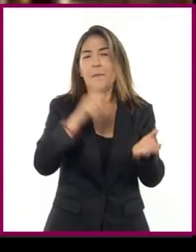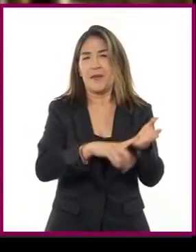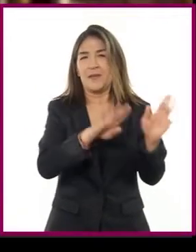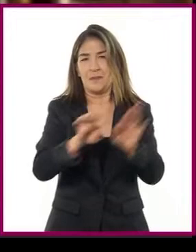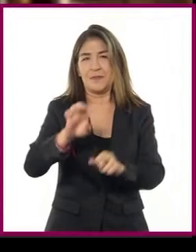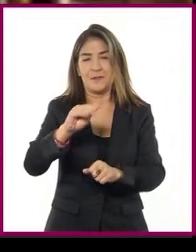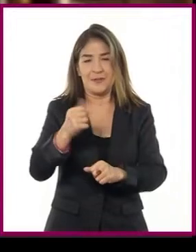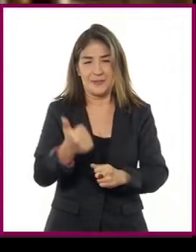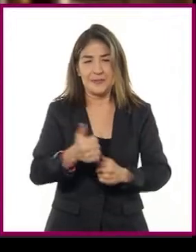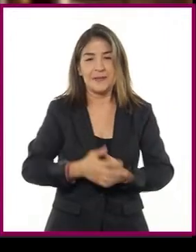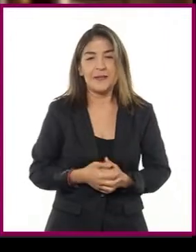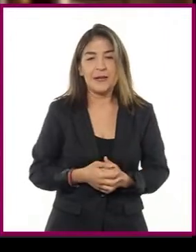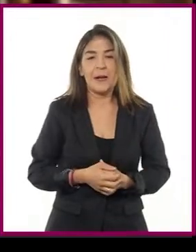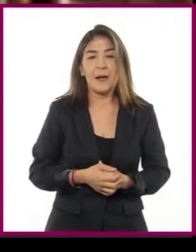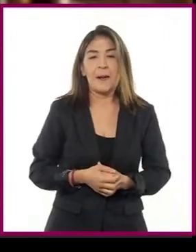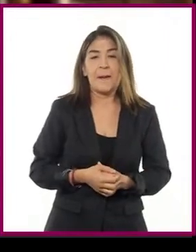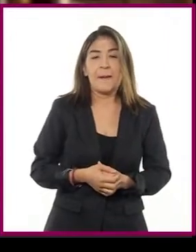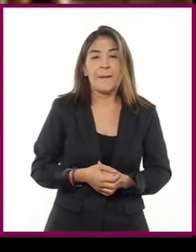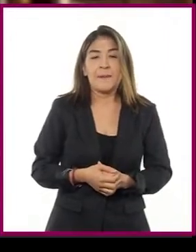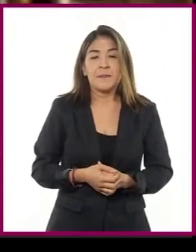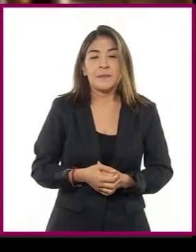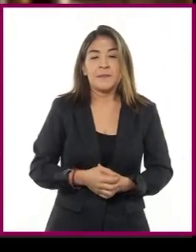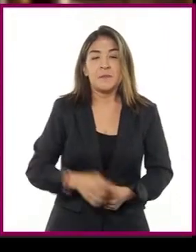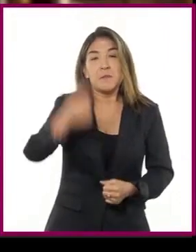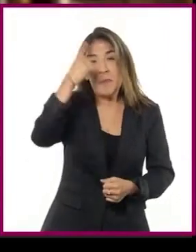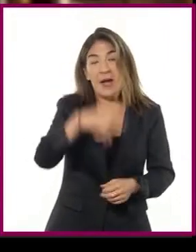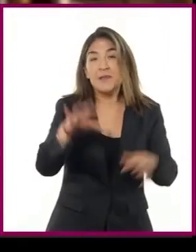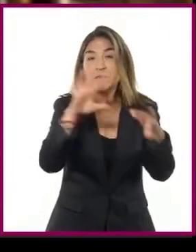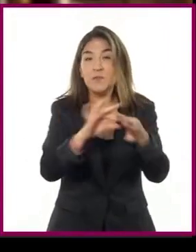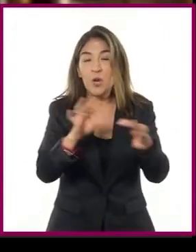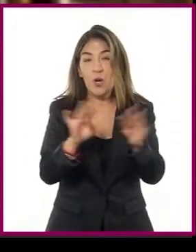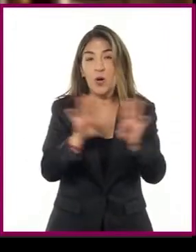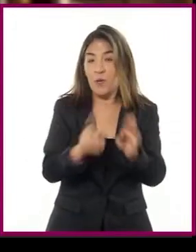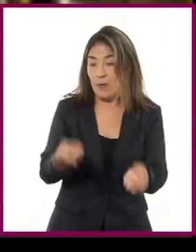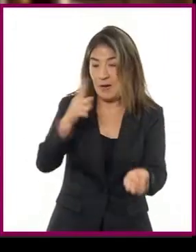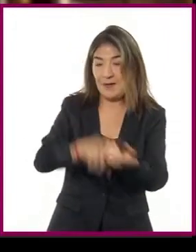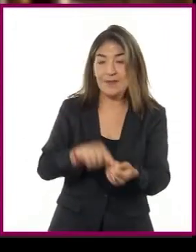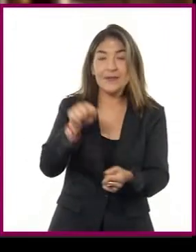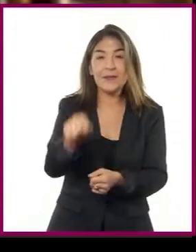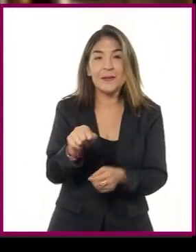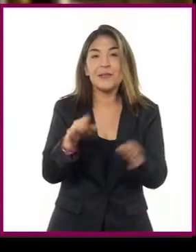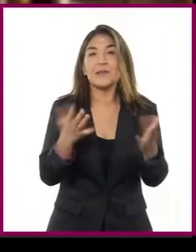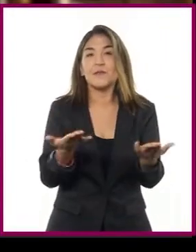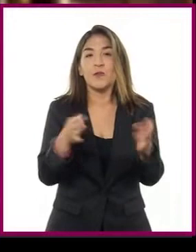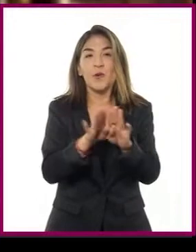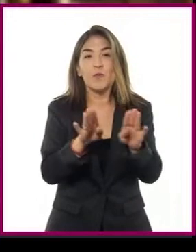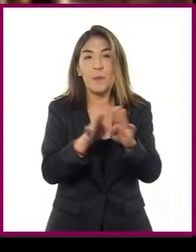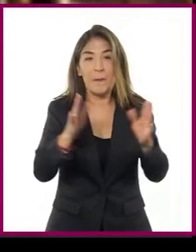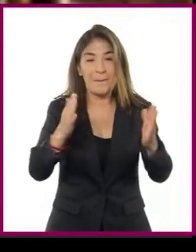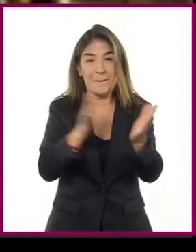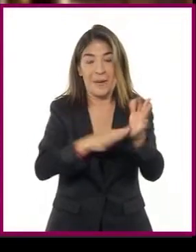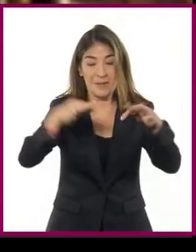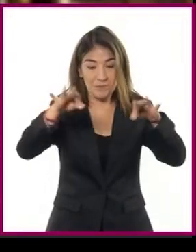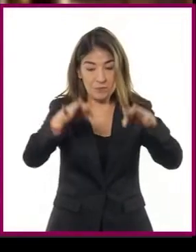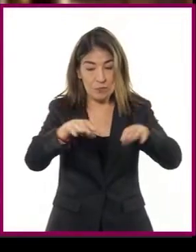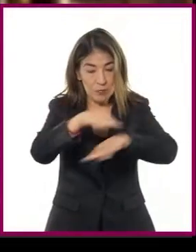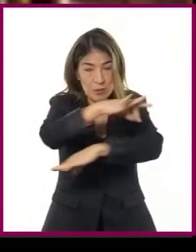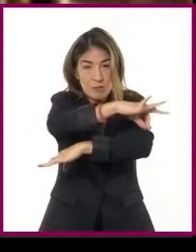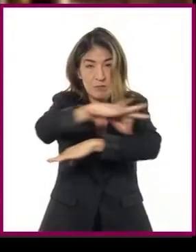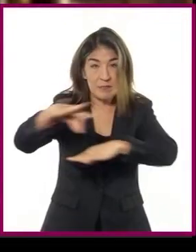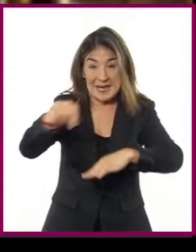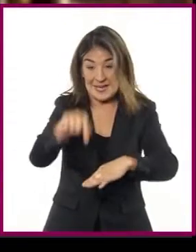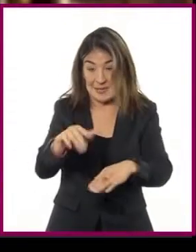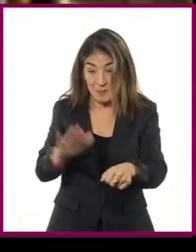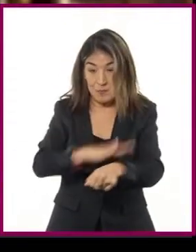Para asegurarnos que nuestras afirmaciones sobre los modelos en el papel eran